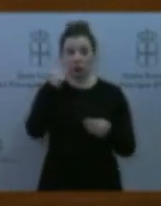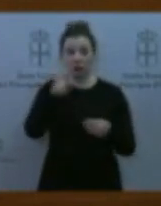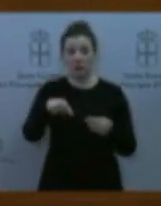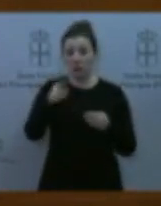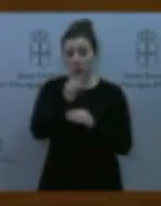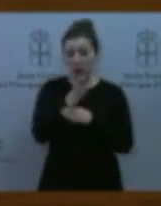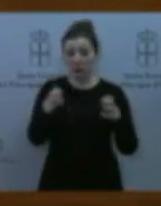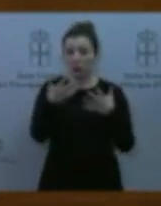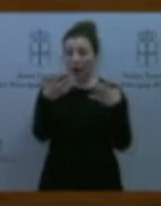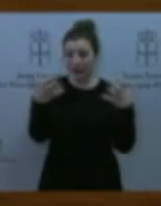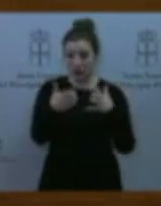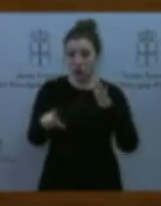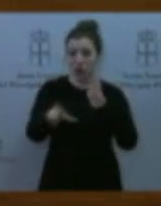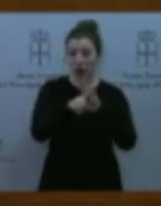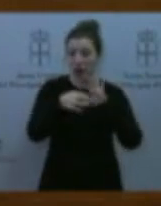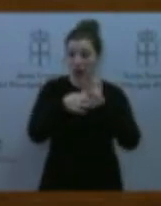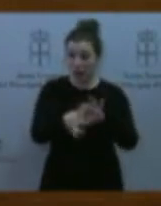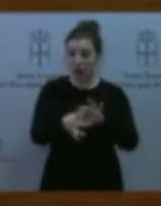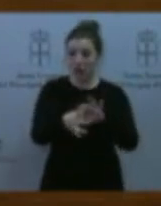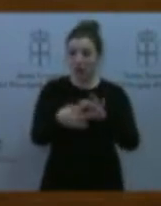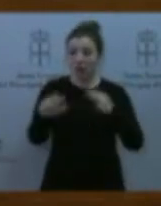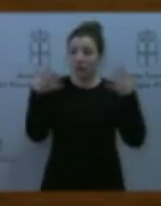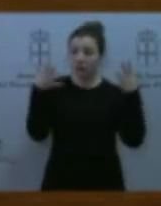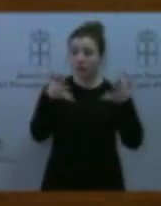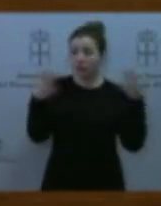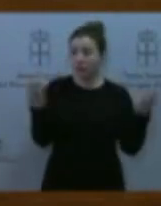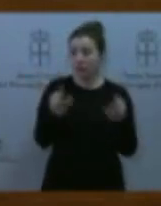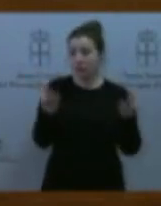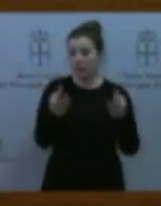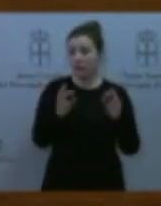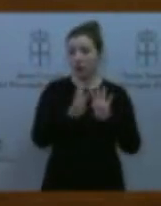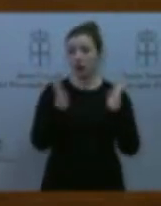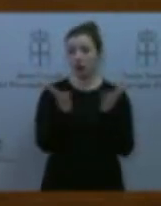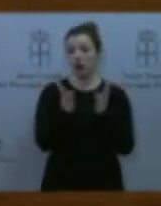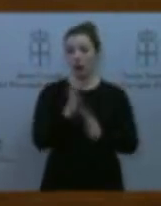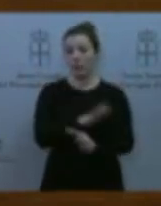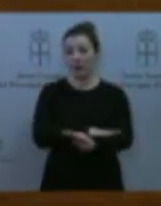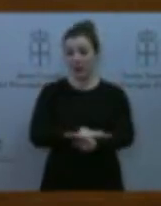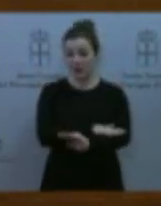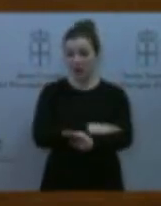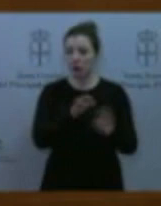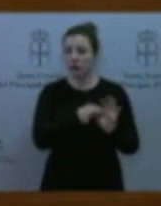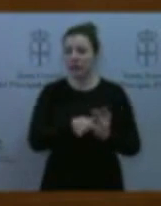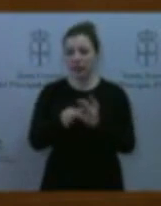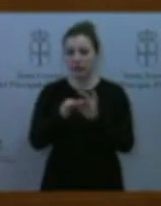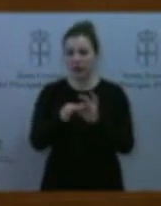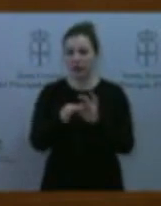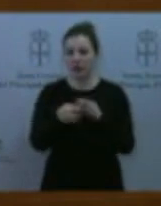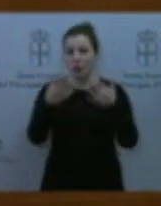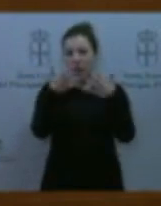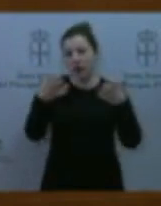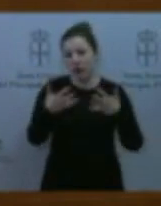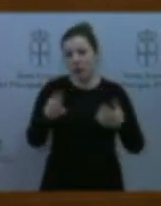las recomendaciones del Consejo de Estado en lo que tiene que ver con la redacción desde la perspectiva de género de